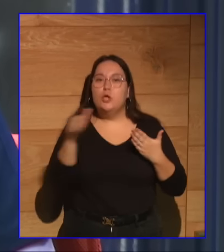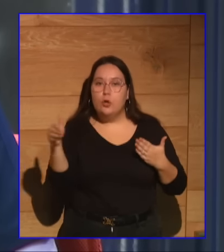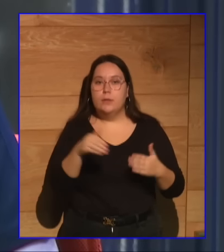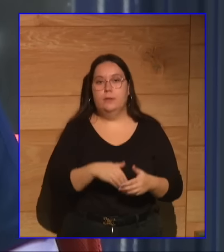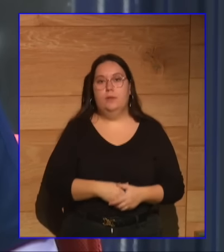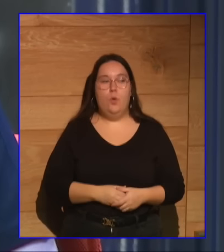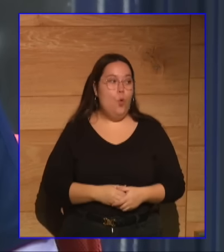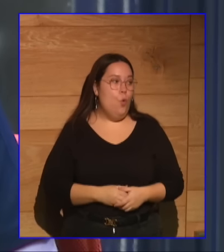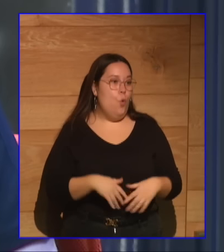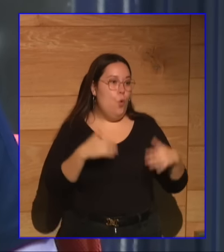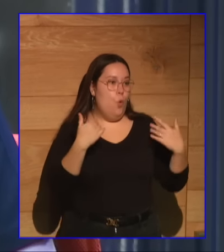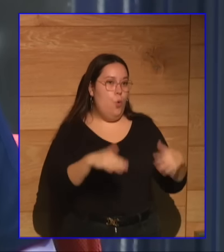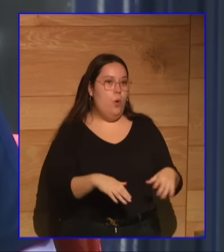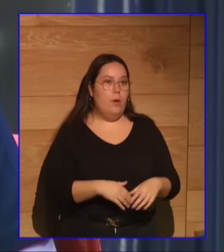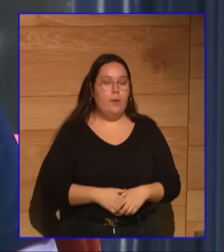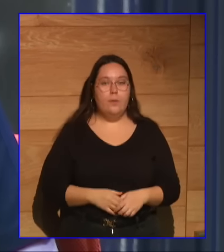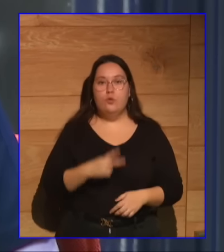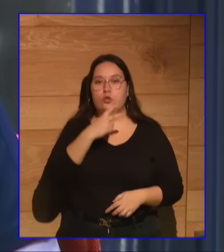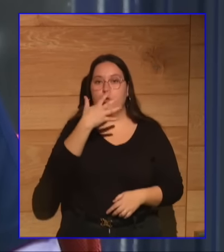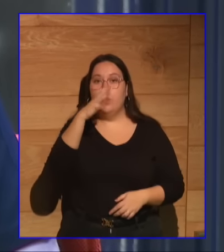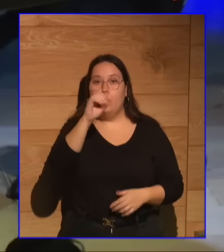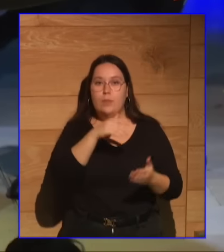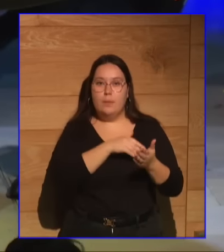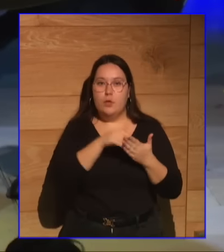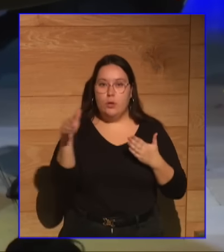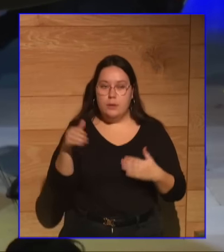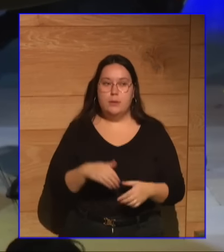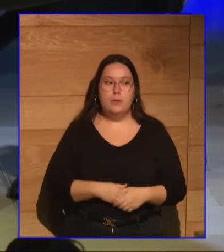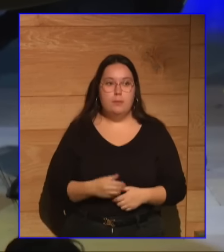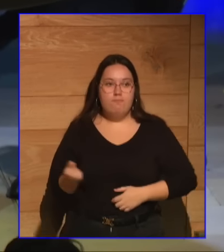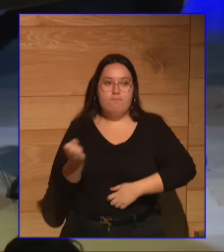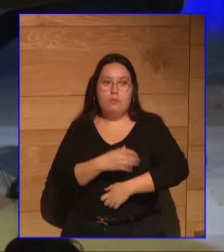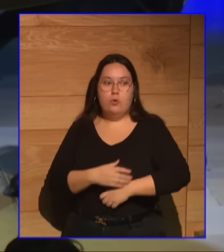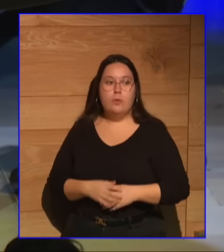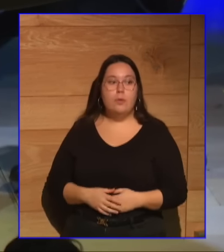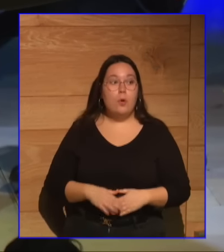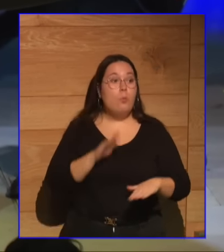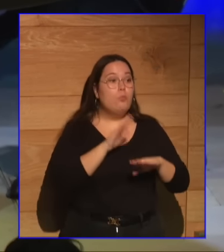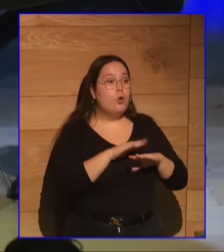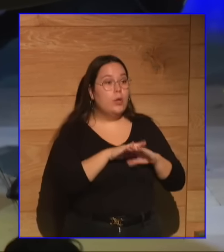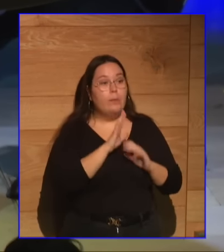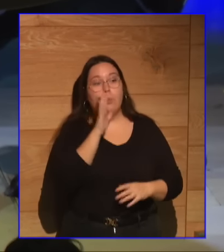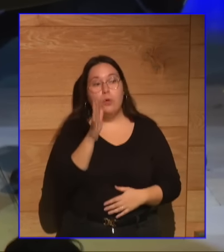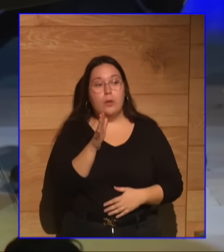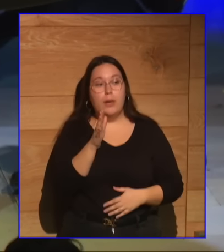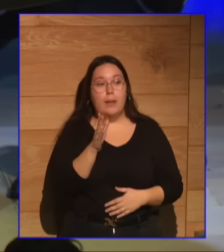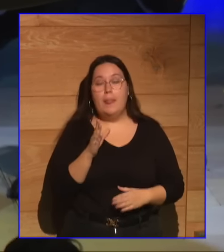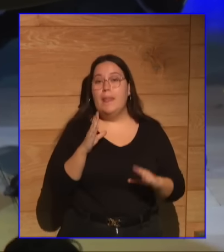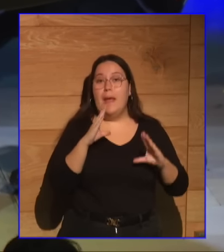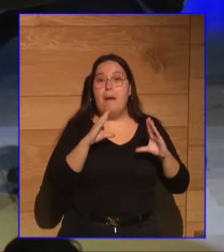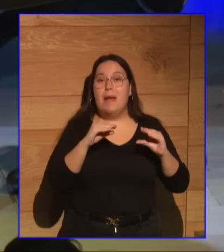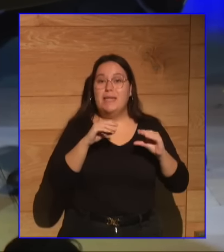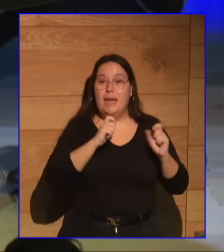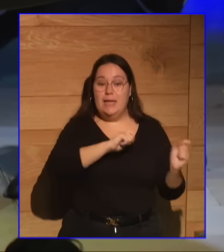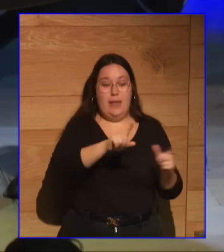$250 millones. ¡Ay, su madre! ¿$250? ¿Spielberg, 250 millones? Sí, porque dijo, vale, pero... Pero también, ¿por qué? Porque no traía nunca pasteles para la